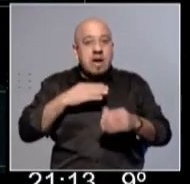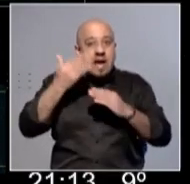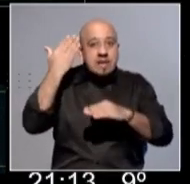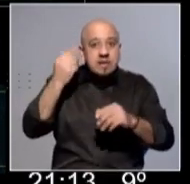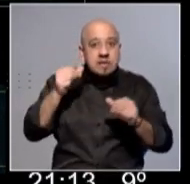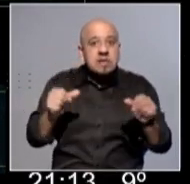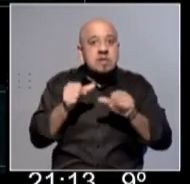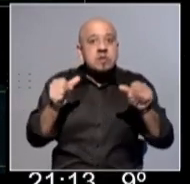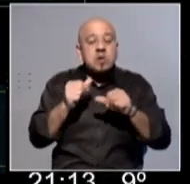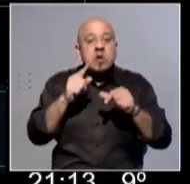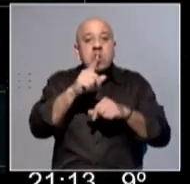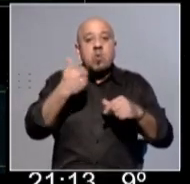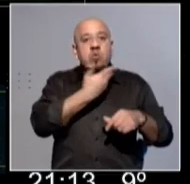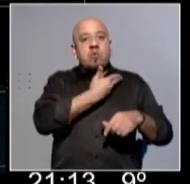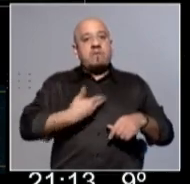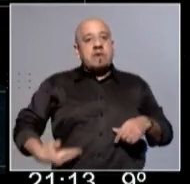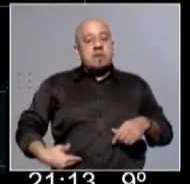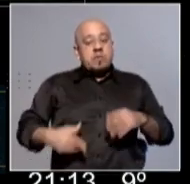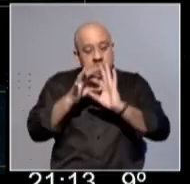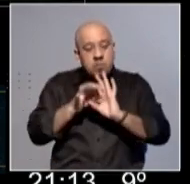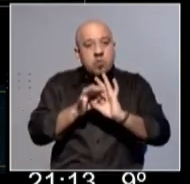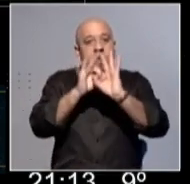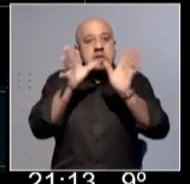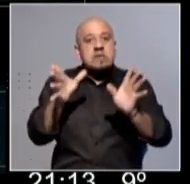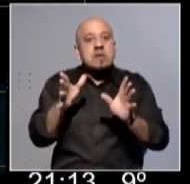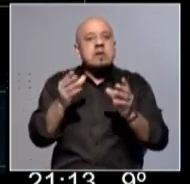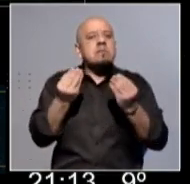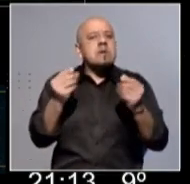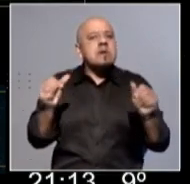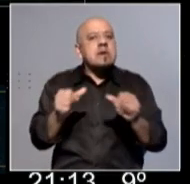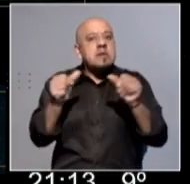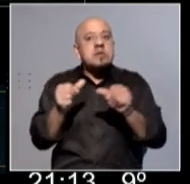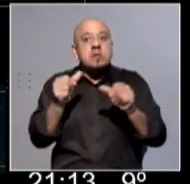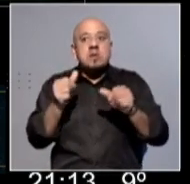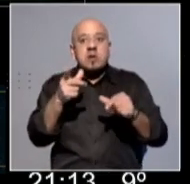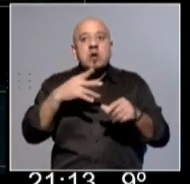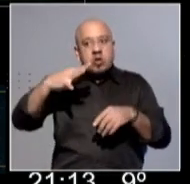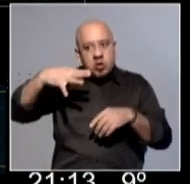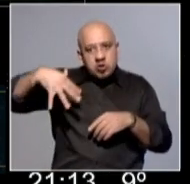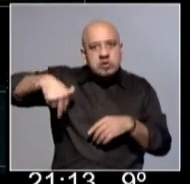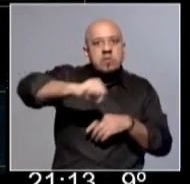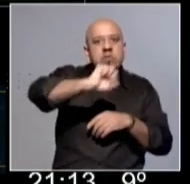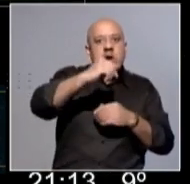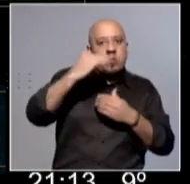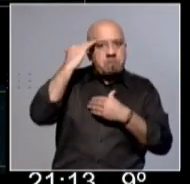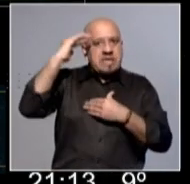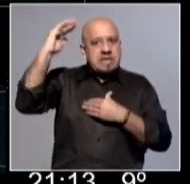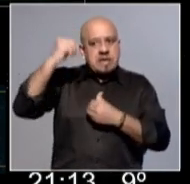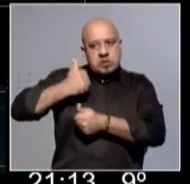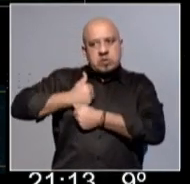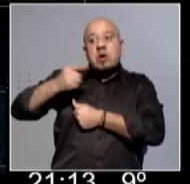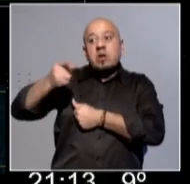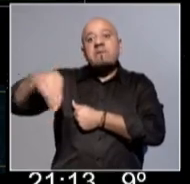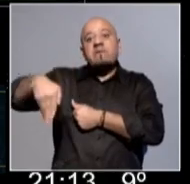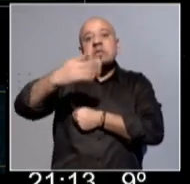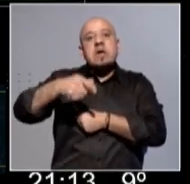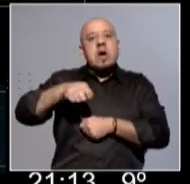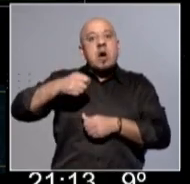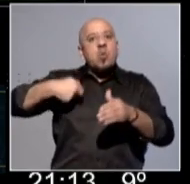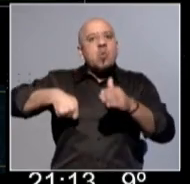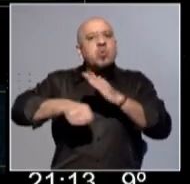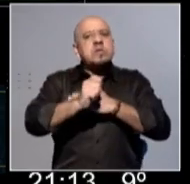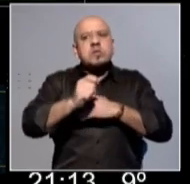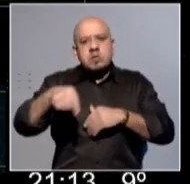hecho. Un gobierno democrático logró poner en el banquillo de los acusados a los principales responsables del terrorismo de